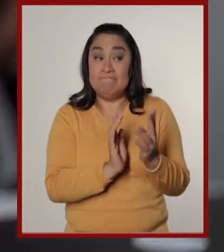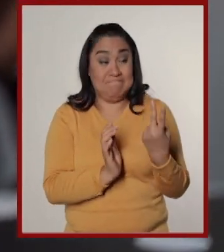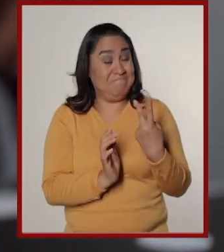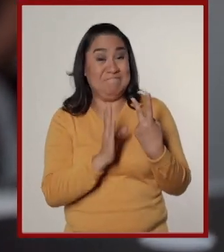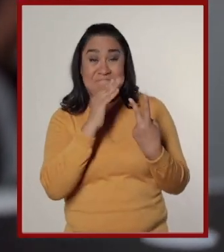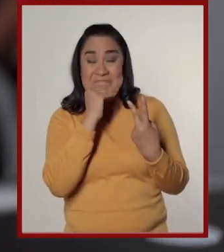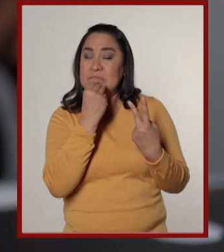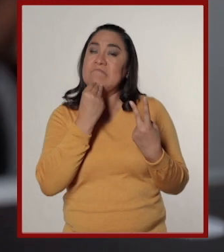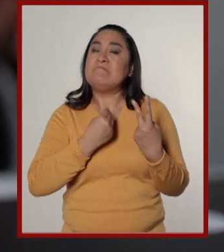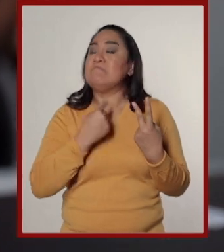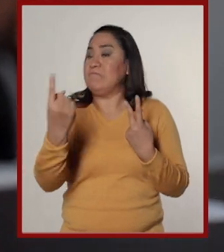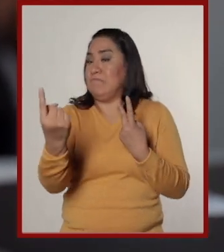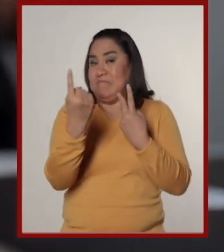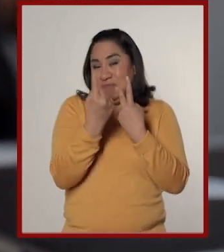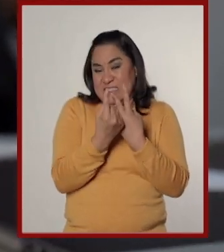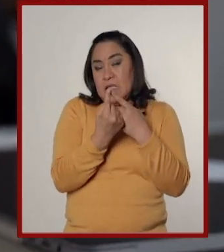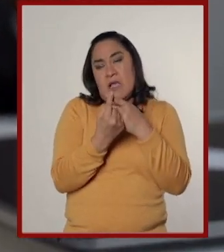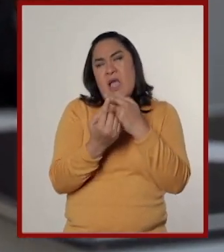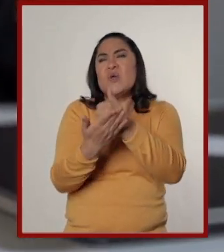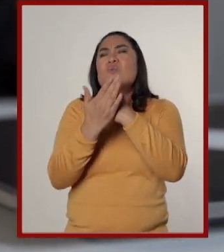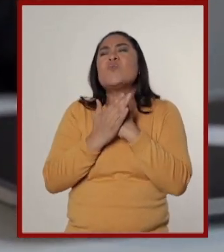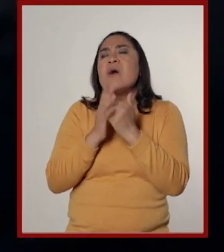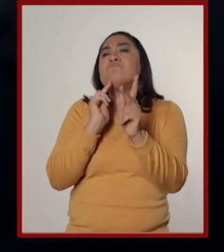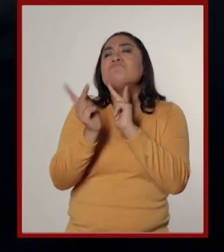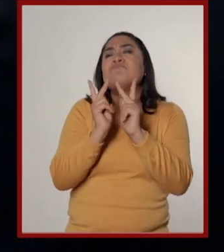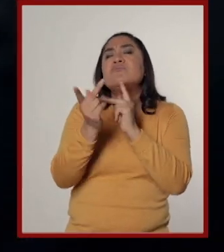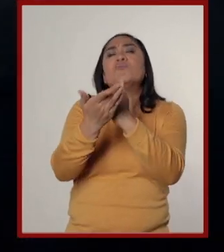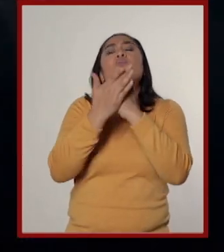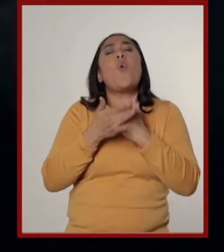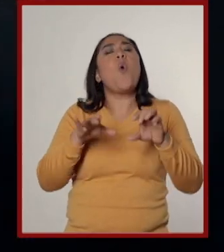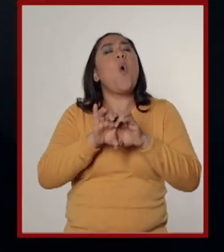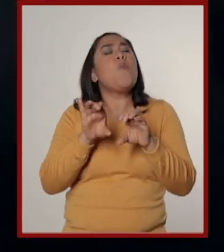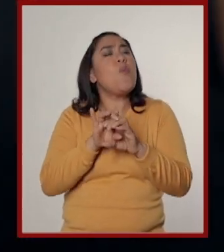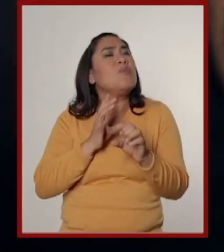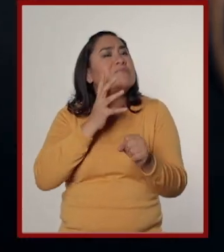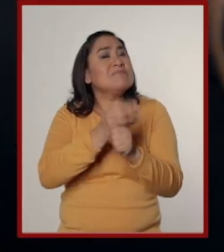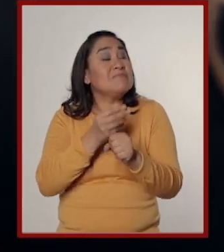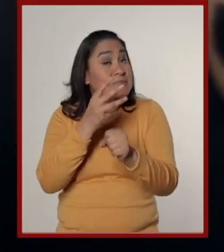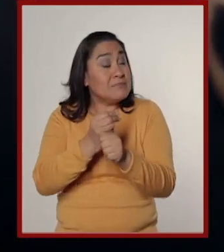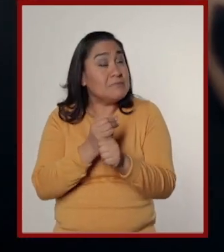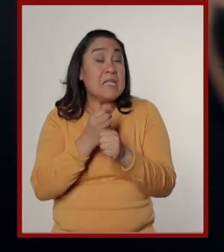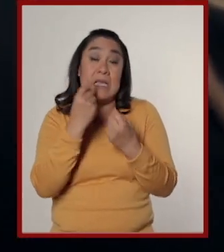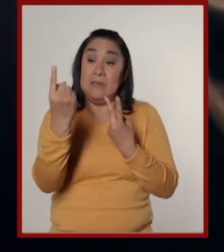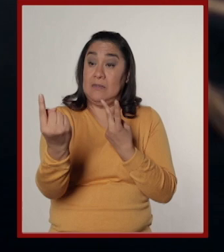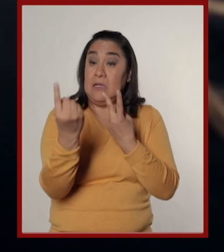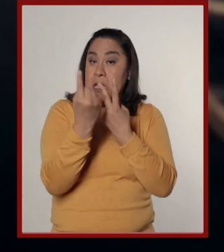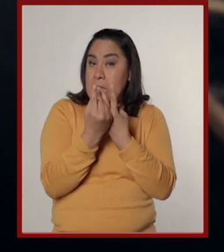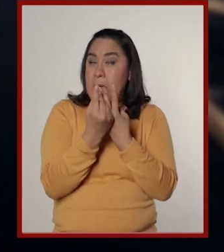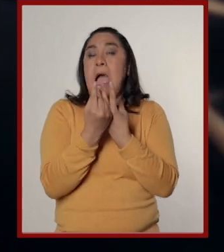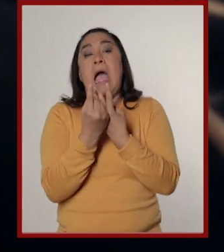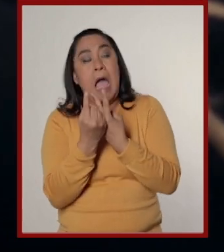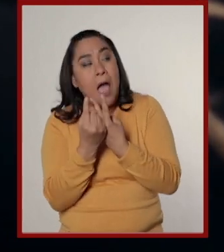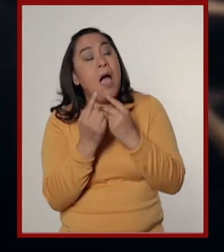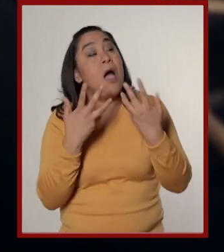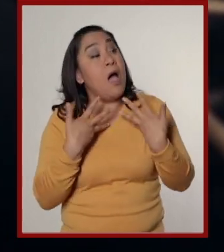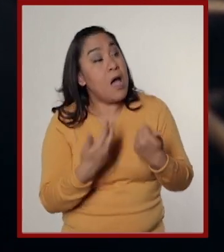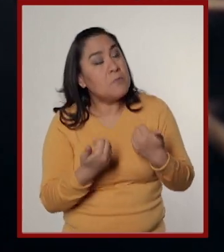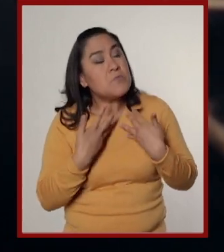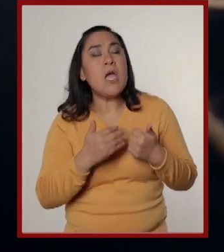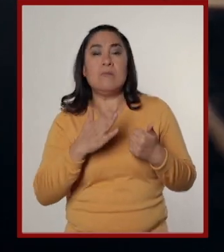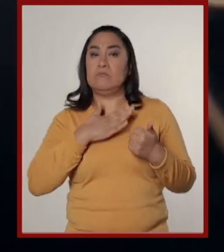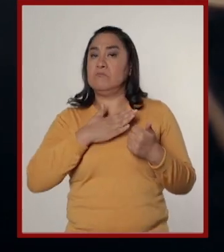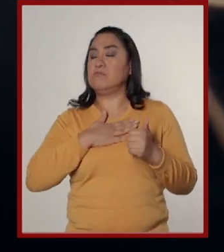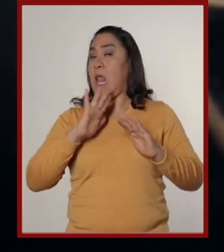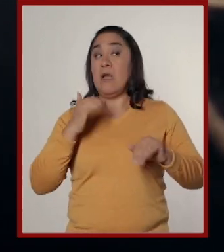que les ayude a negociar a estos dos que no han podido. Y ese tercero, si ya aprendió a hacer mediación, se va a